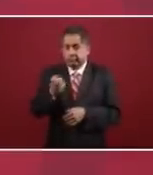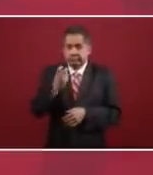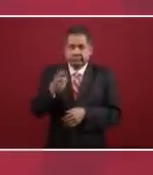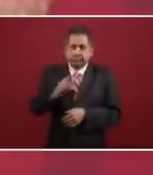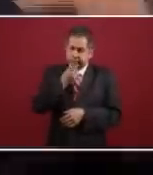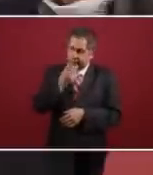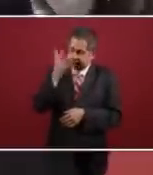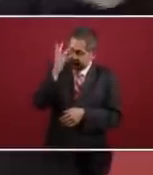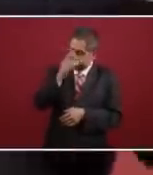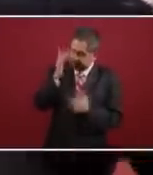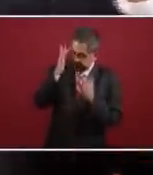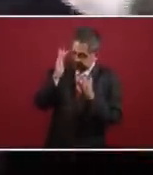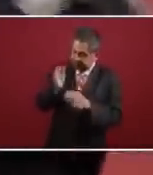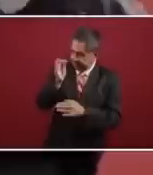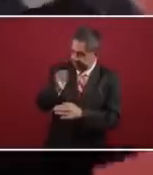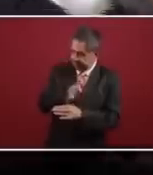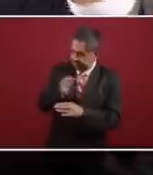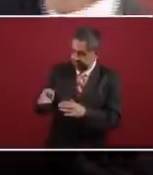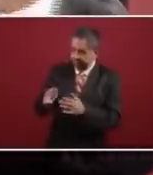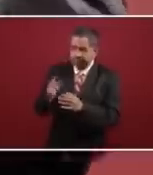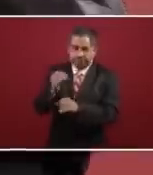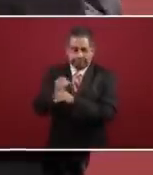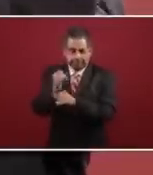redes sociales, aun cuando